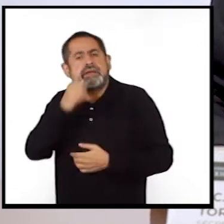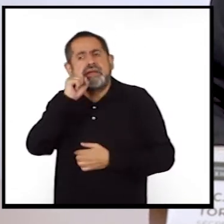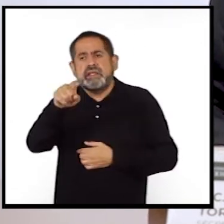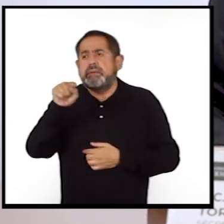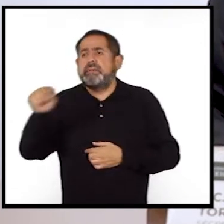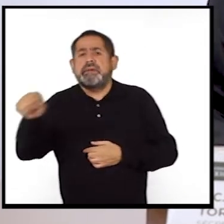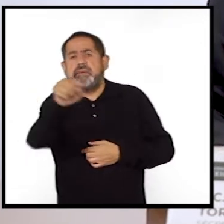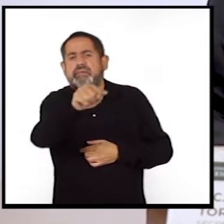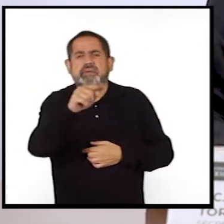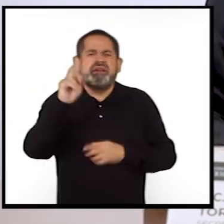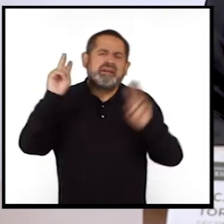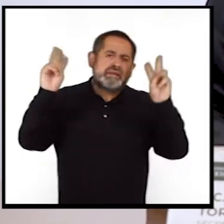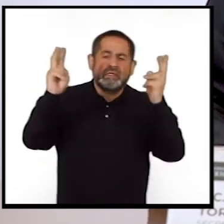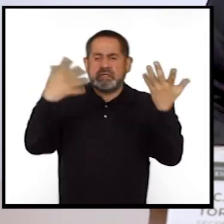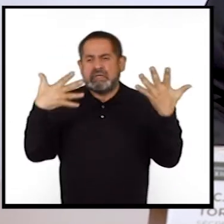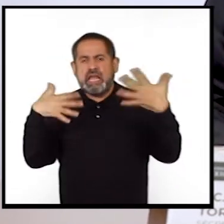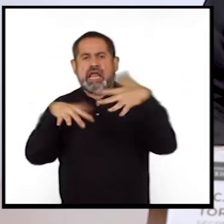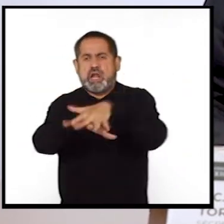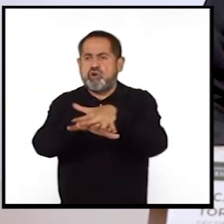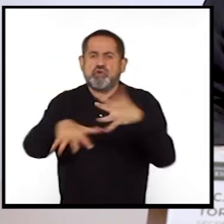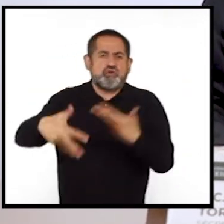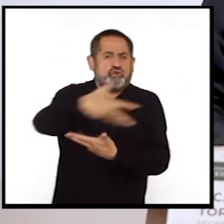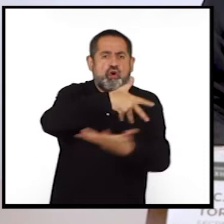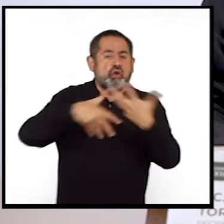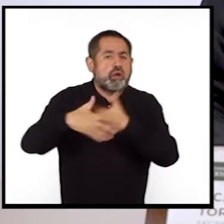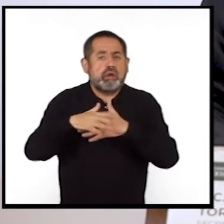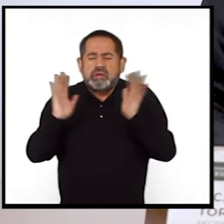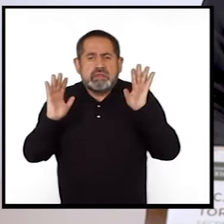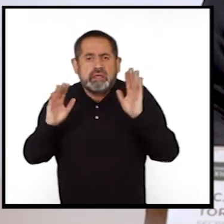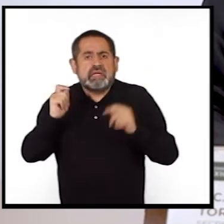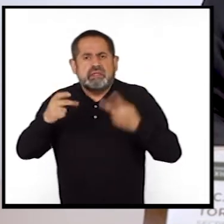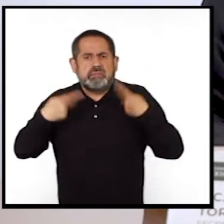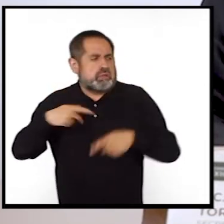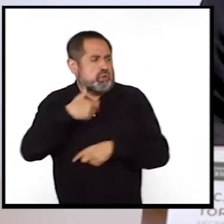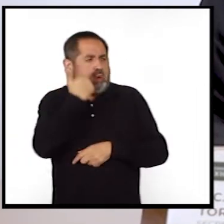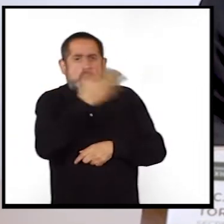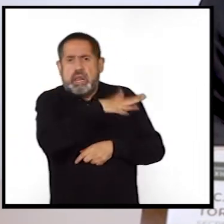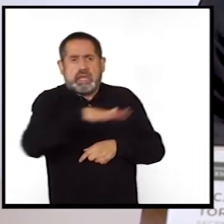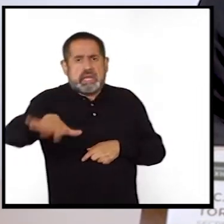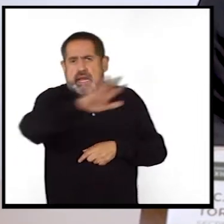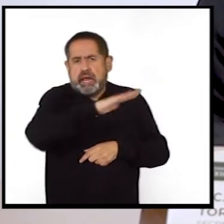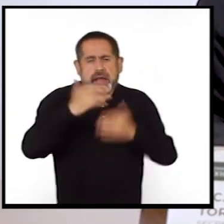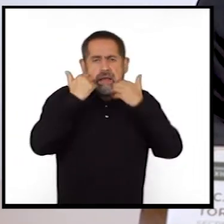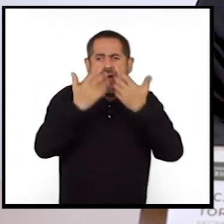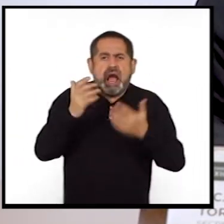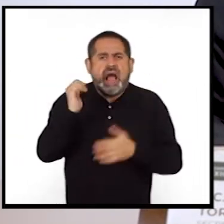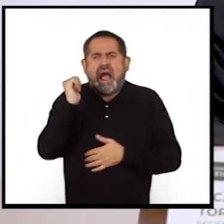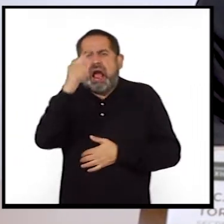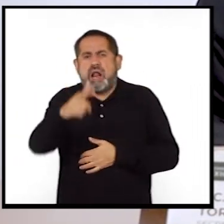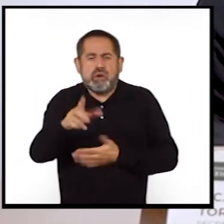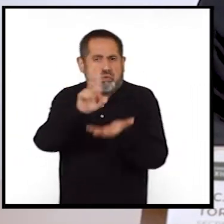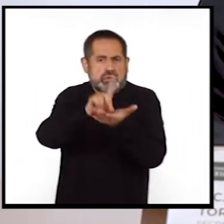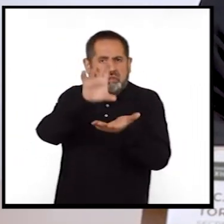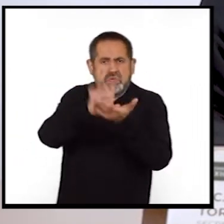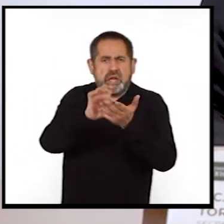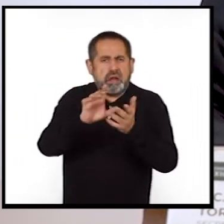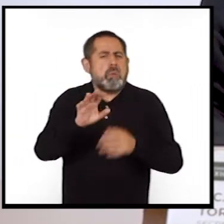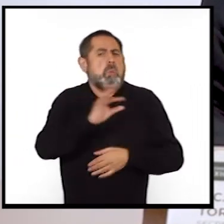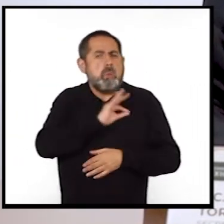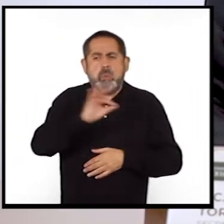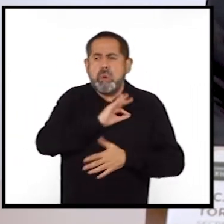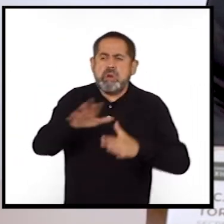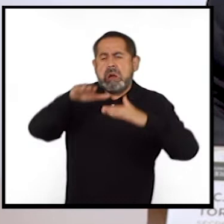es totalmente incluyente, es decir, está diseñado para que cualquier persona